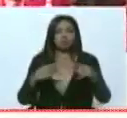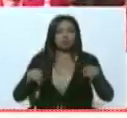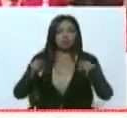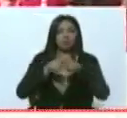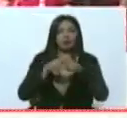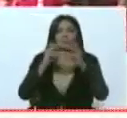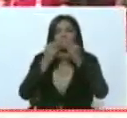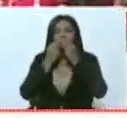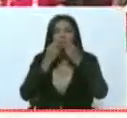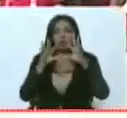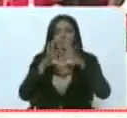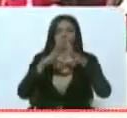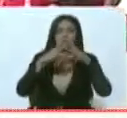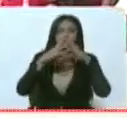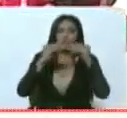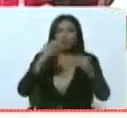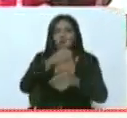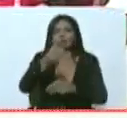para todos y todas.